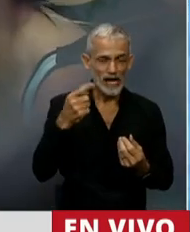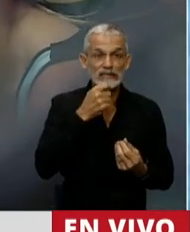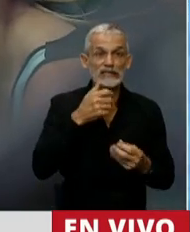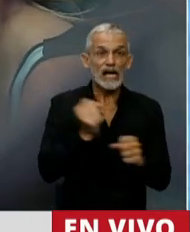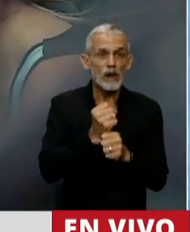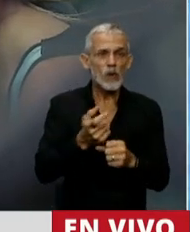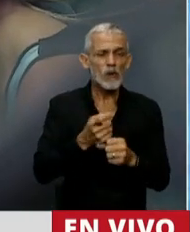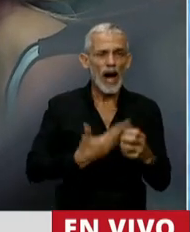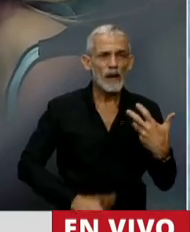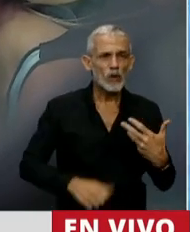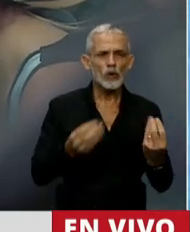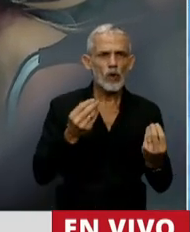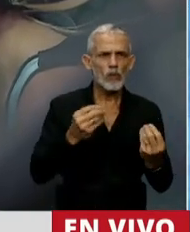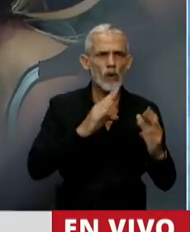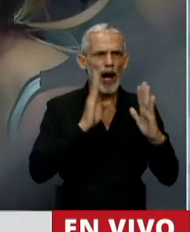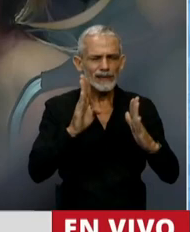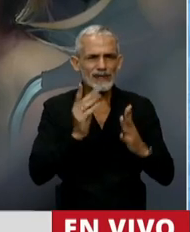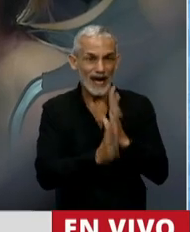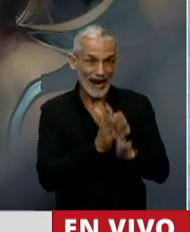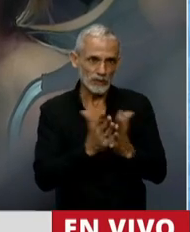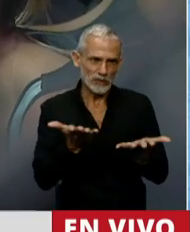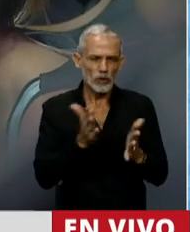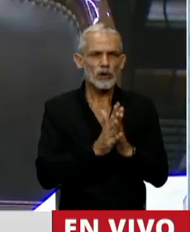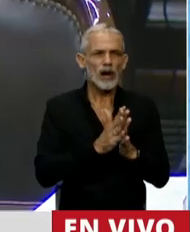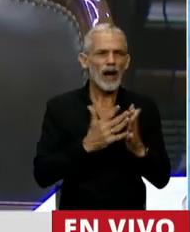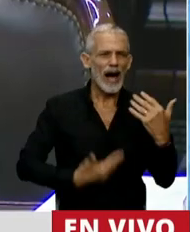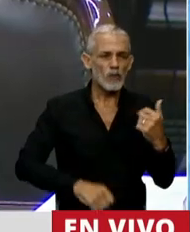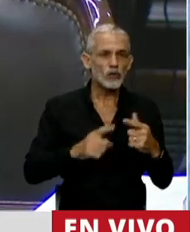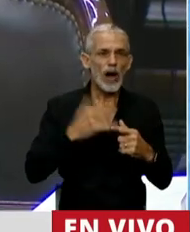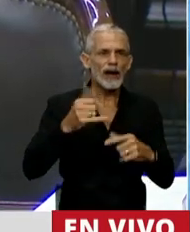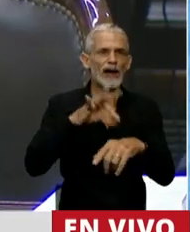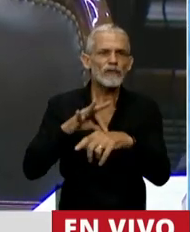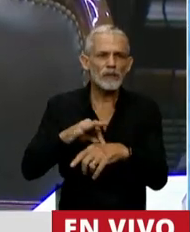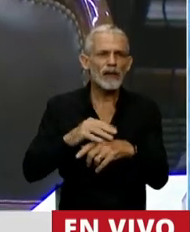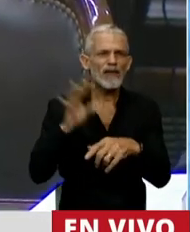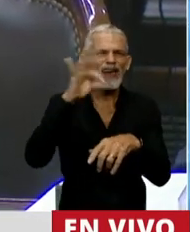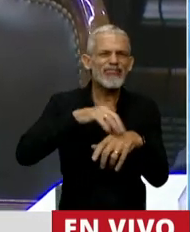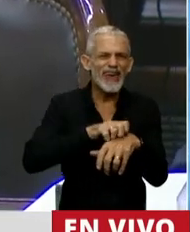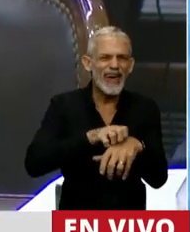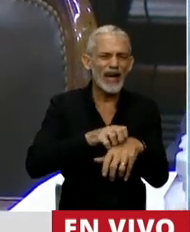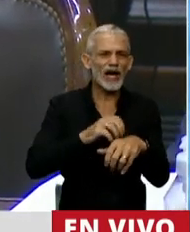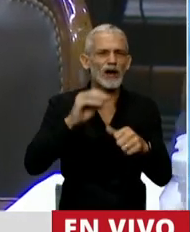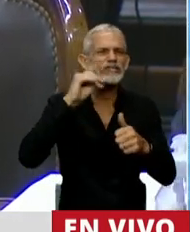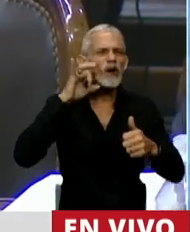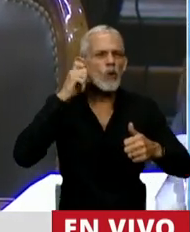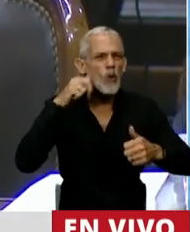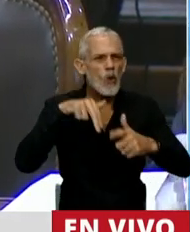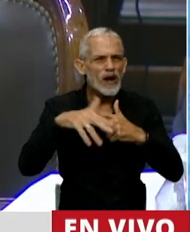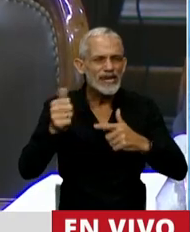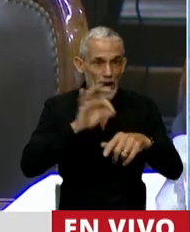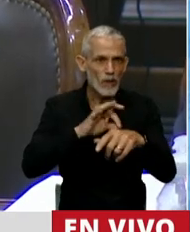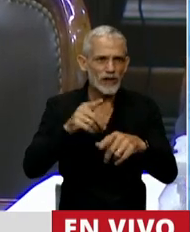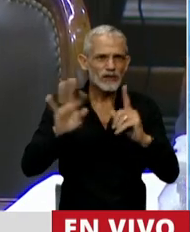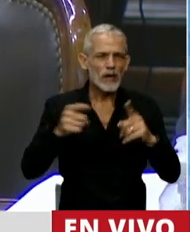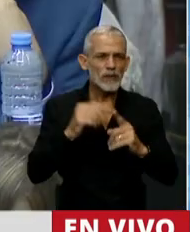el aborto para atender lo que va a ser gratuito, cuando tenemos enfermedades como el dengue, la chikungunya,